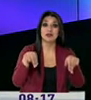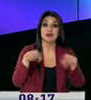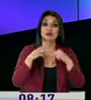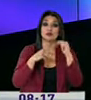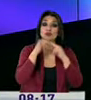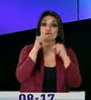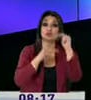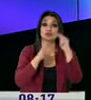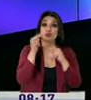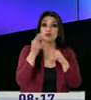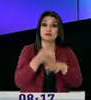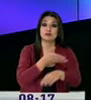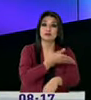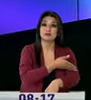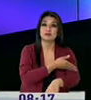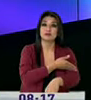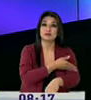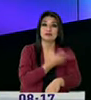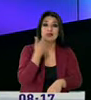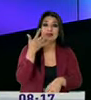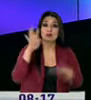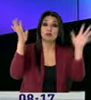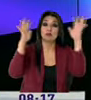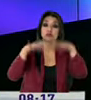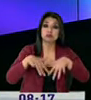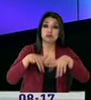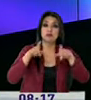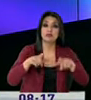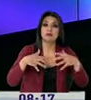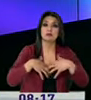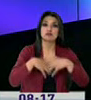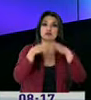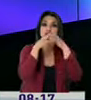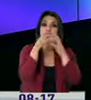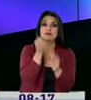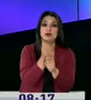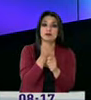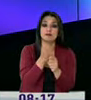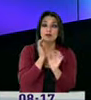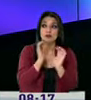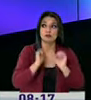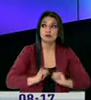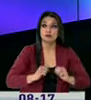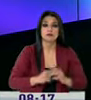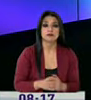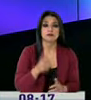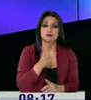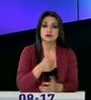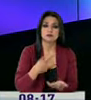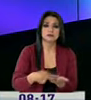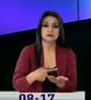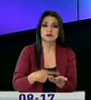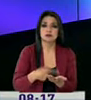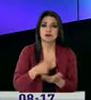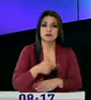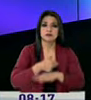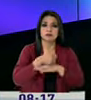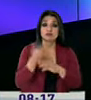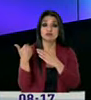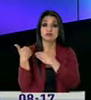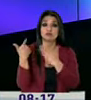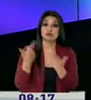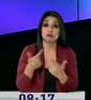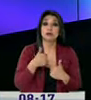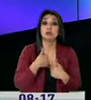en construcción, puente que se cayó hace ya algún tiempo y que había que hacer un trabajo bastante largo. Tendrá que analizarlo. La autoridad es la